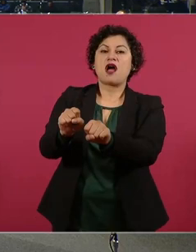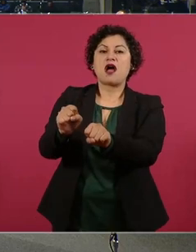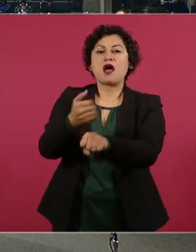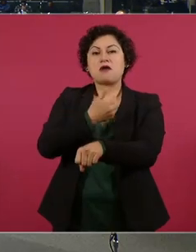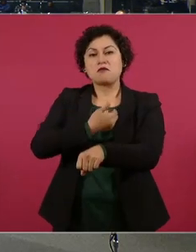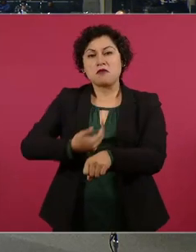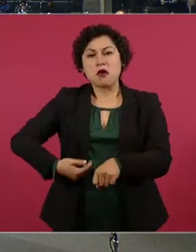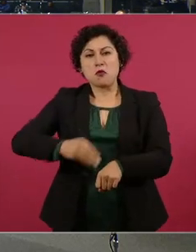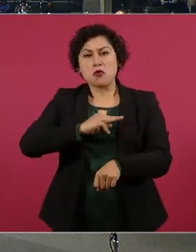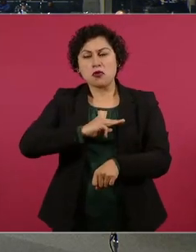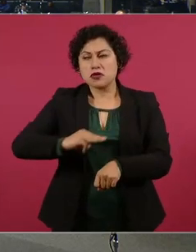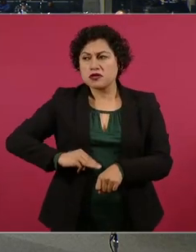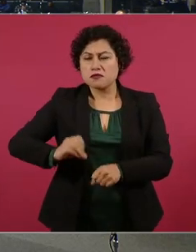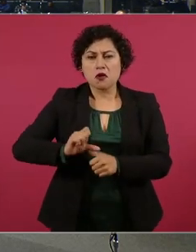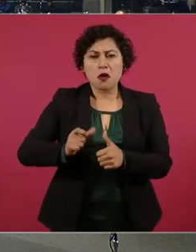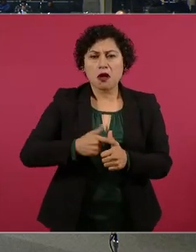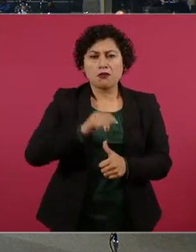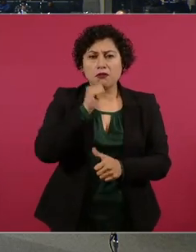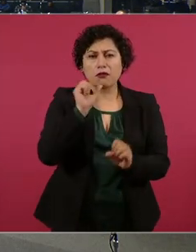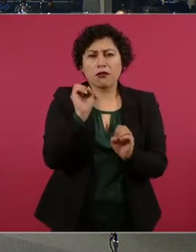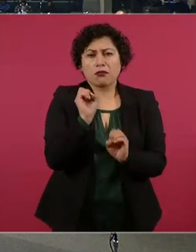50 días caminando.